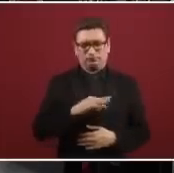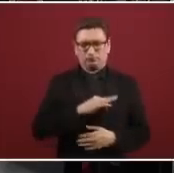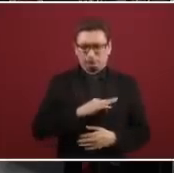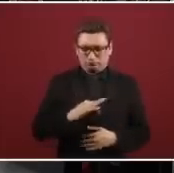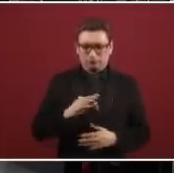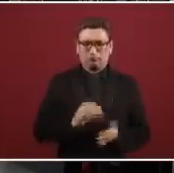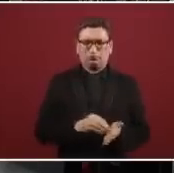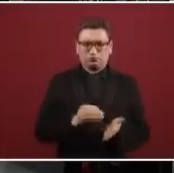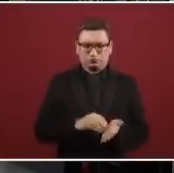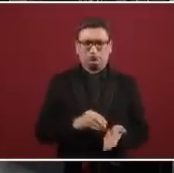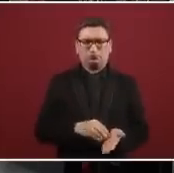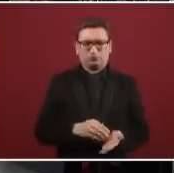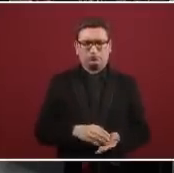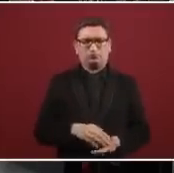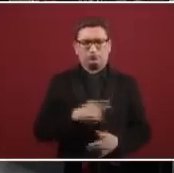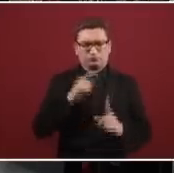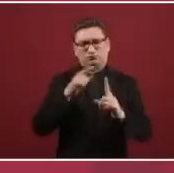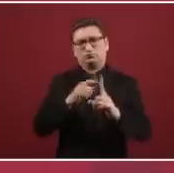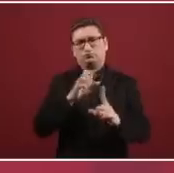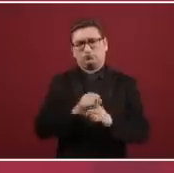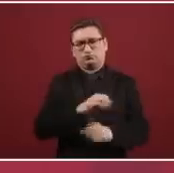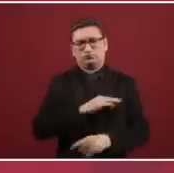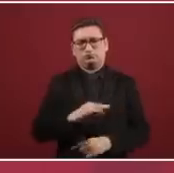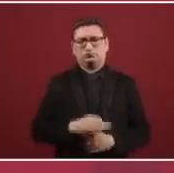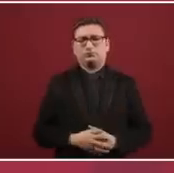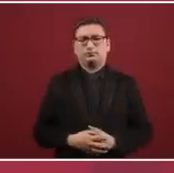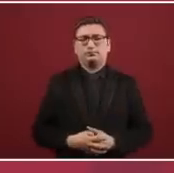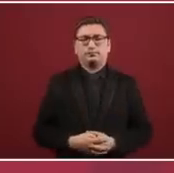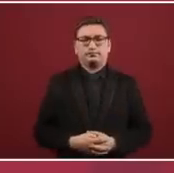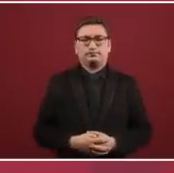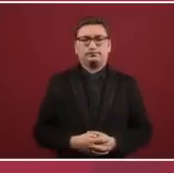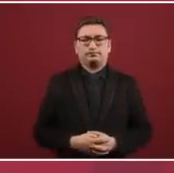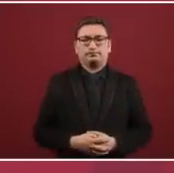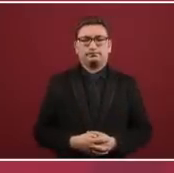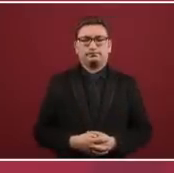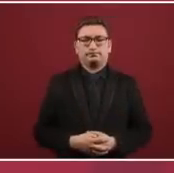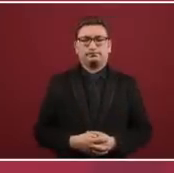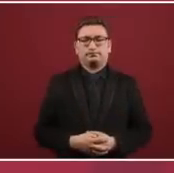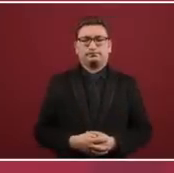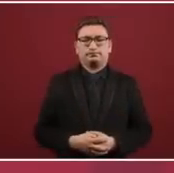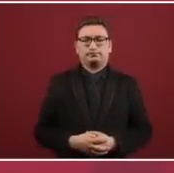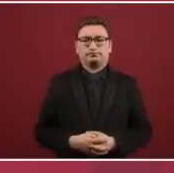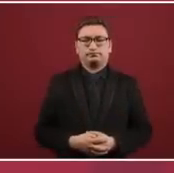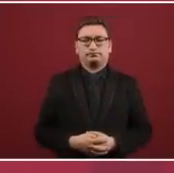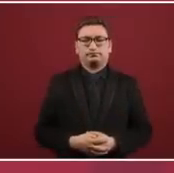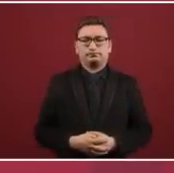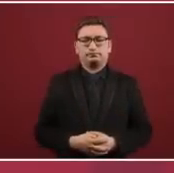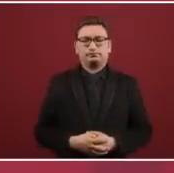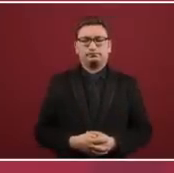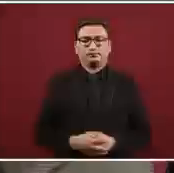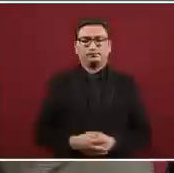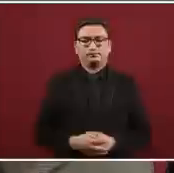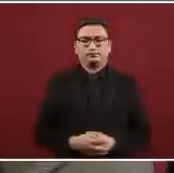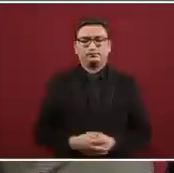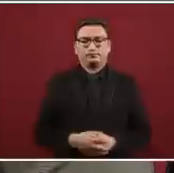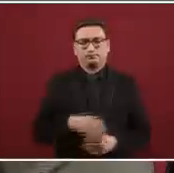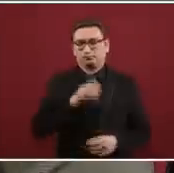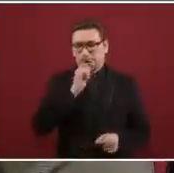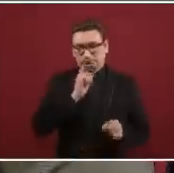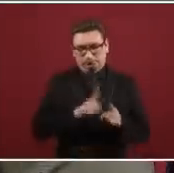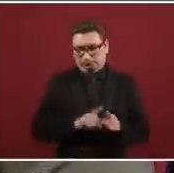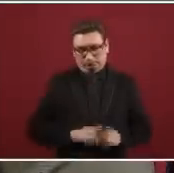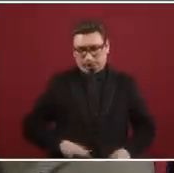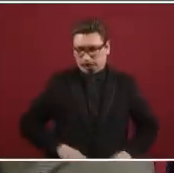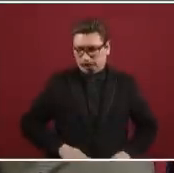de lograrlo. También no conviene, porque no es